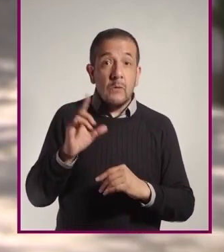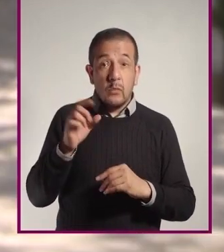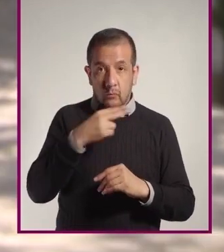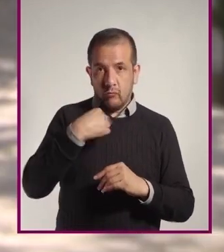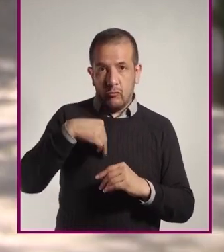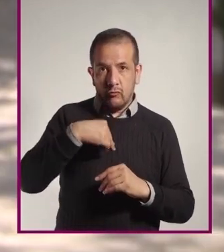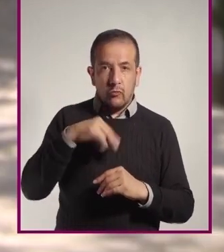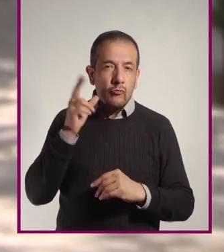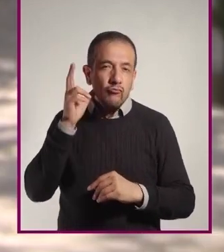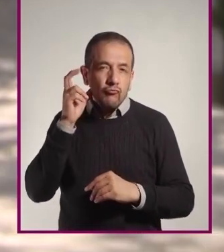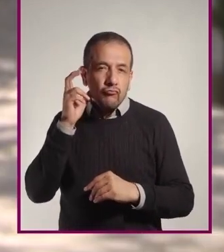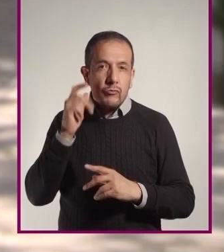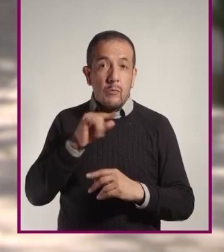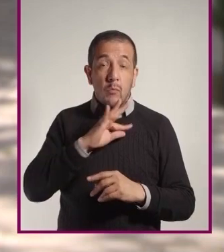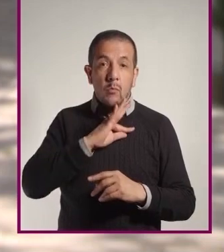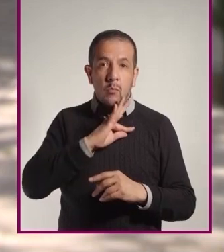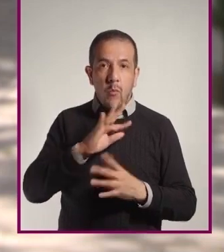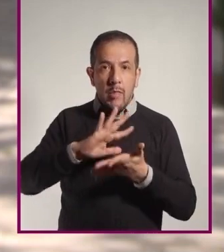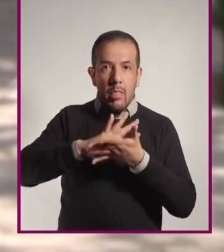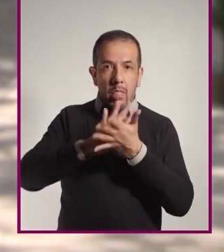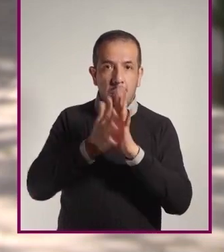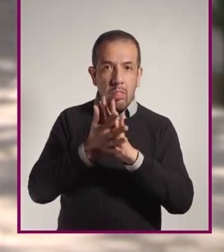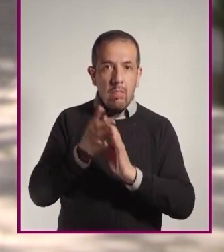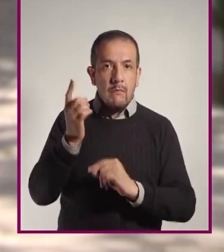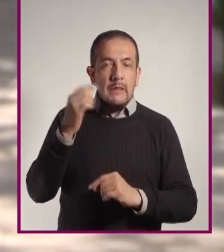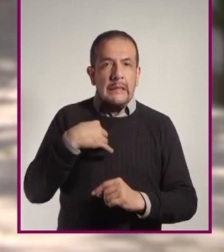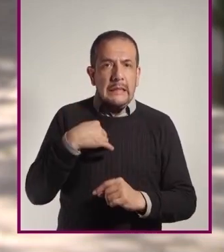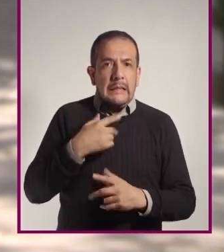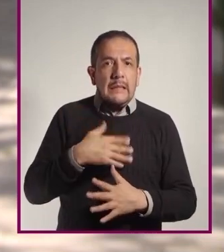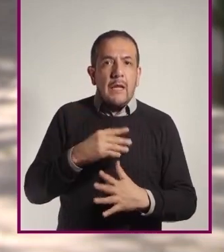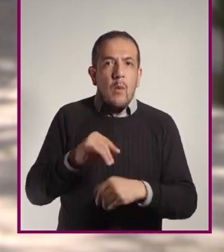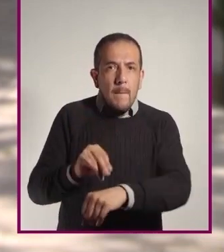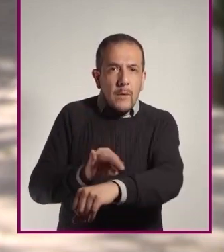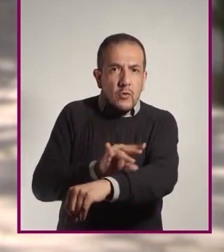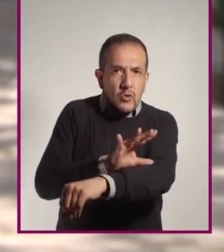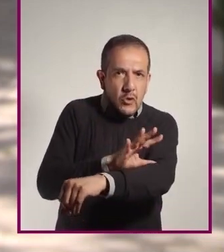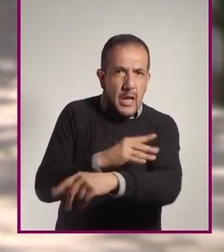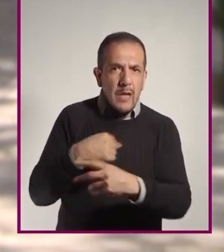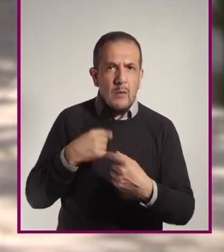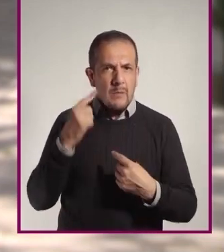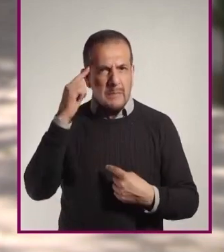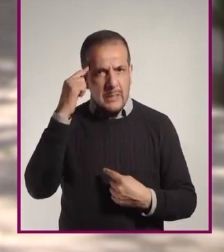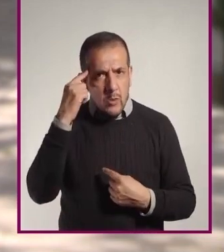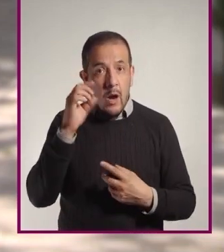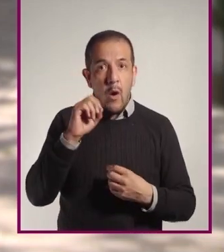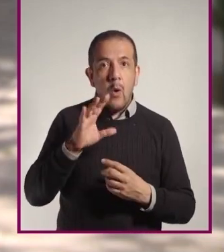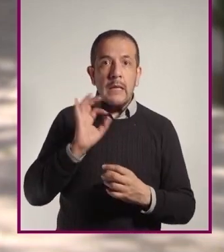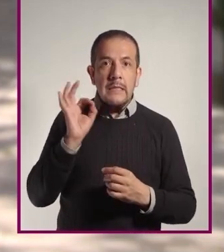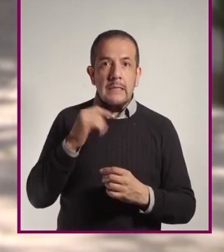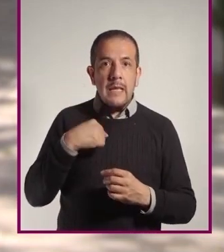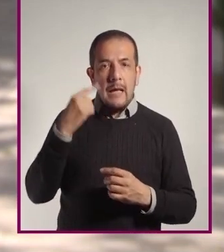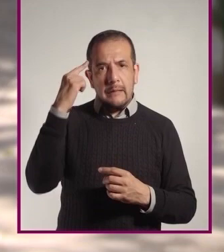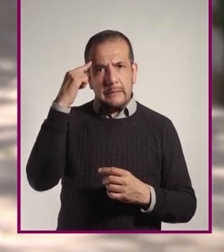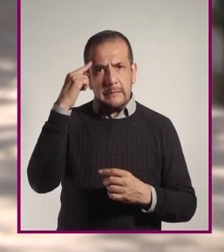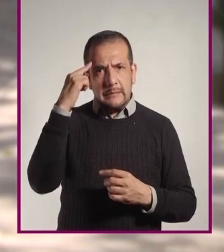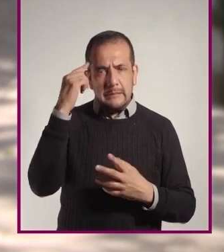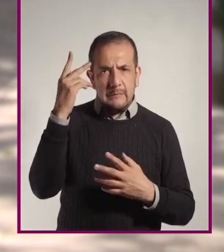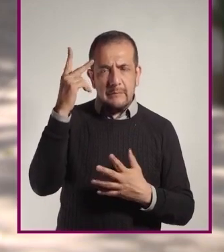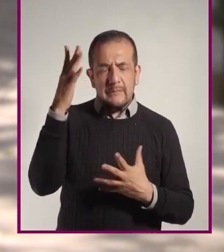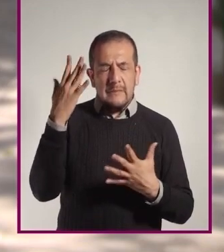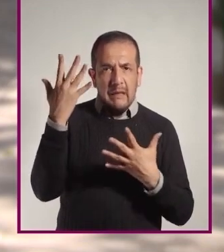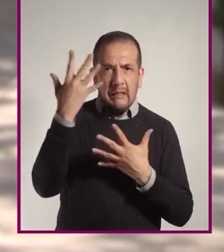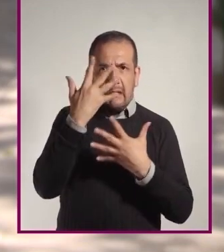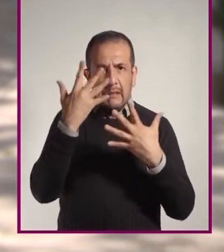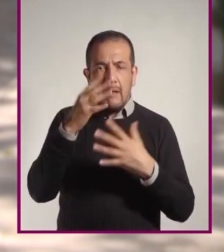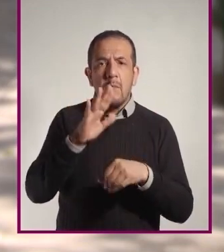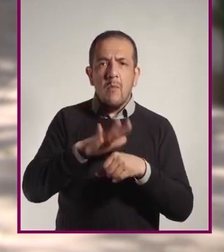al ruido puede afectar al estado emocional e incluso la salud psicosomática del individuo. Por eso, contribuyamos a la creación de la